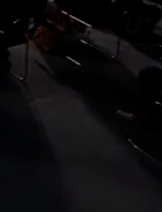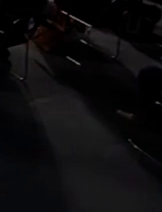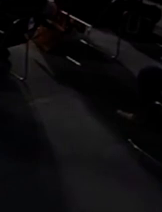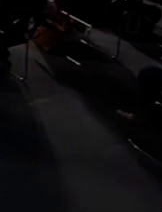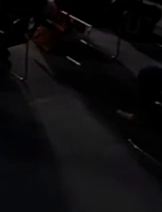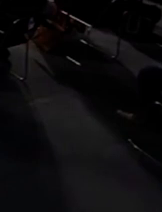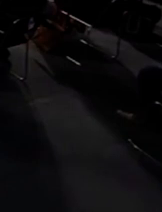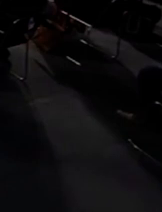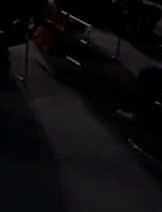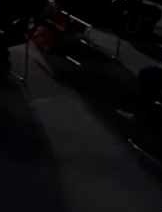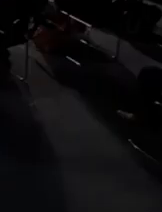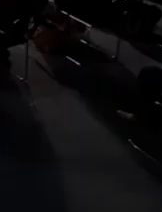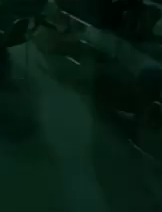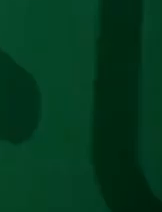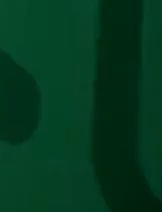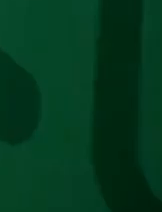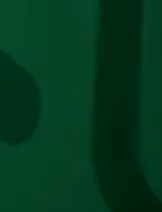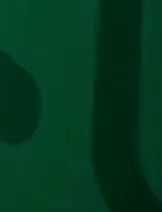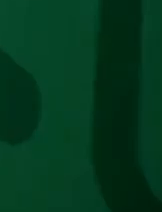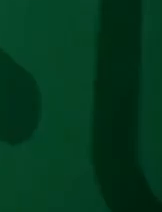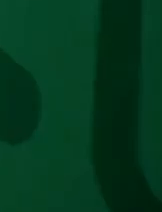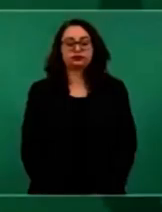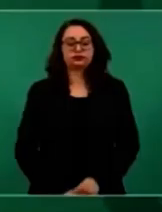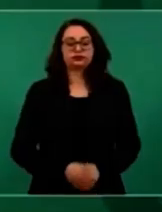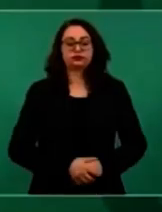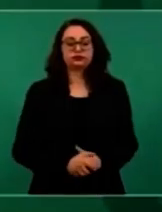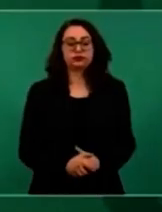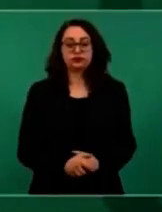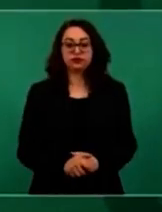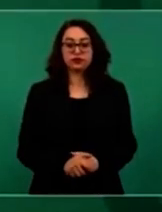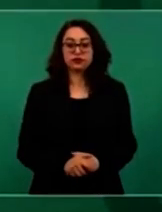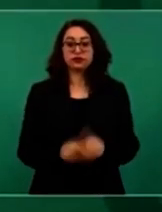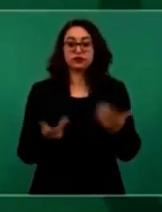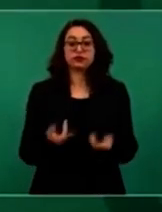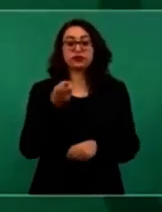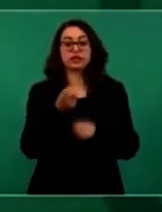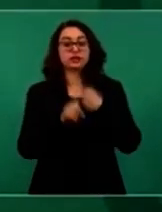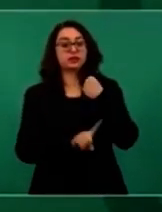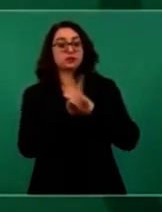a los legisladores. Ese es el tema de fondo.